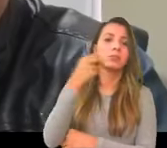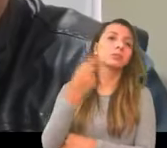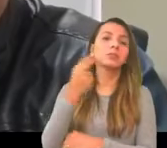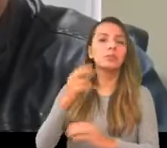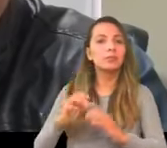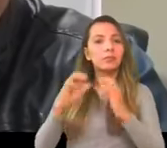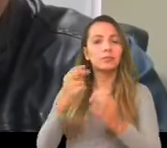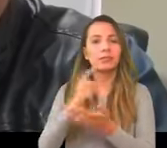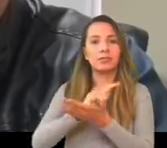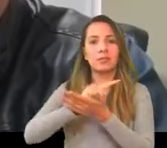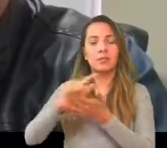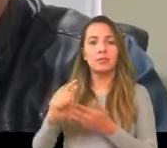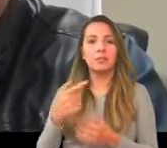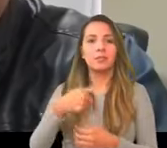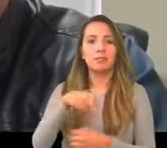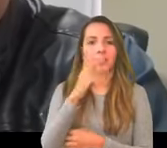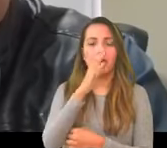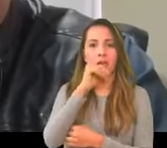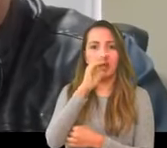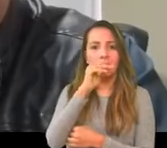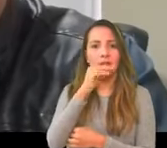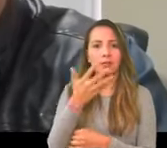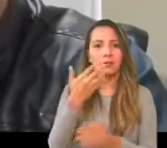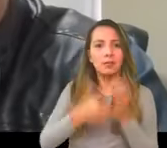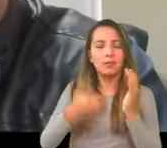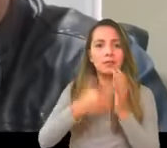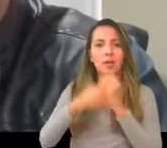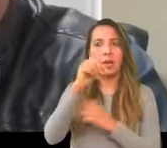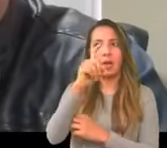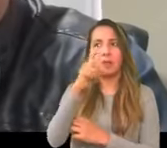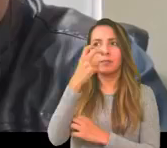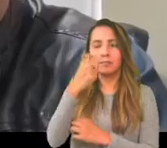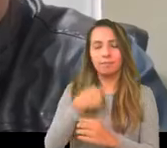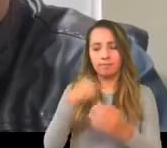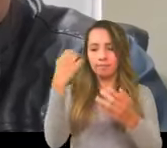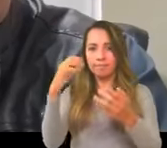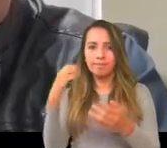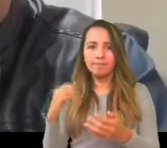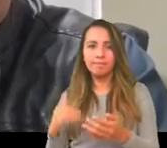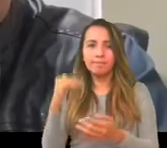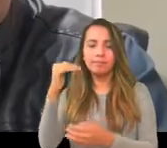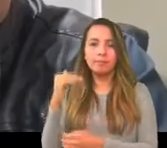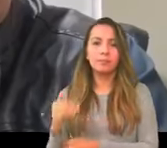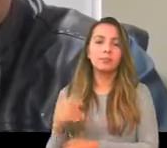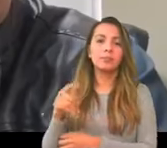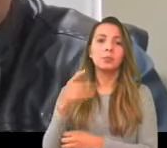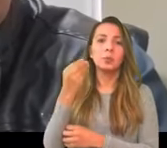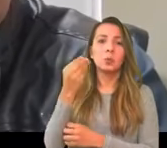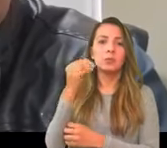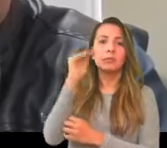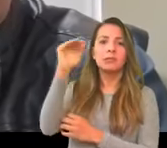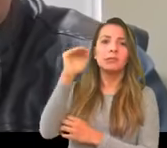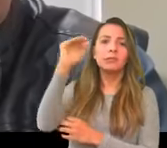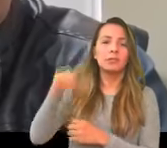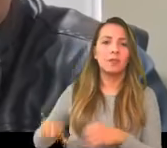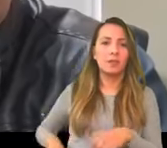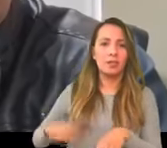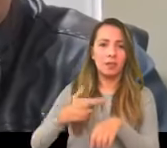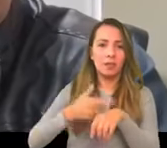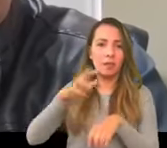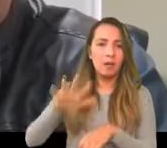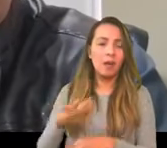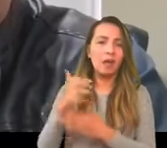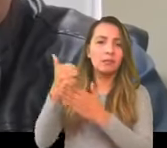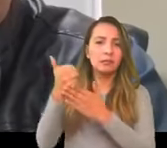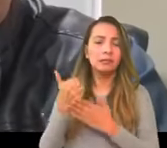Este tipo de mensajes que estoy dando la lectura es un llamado a la gobernadora. ¿Quién? Yo creo que hay que ser